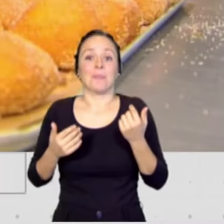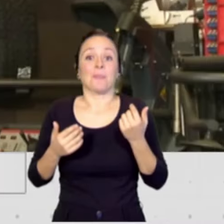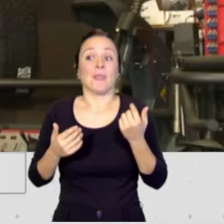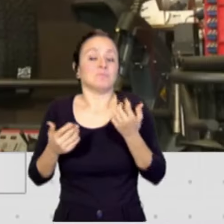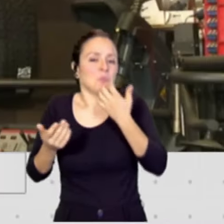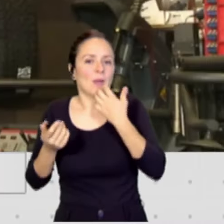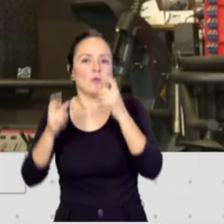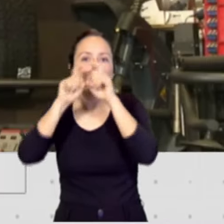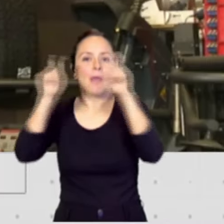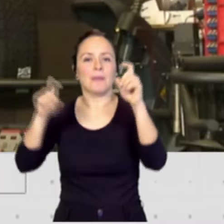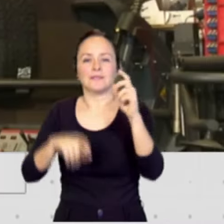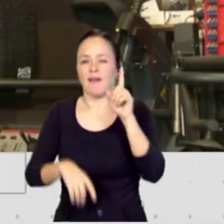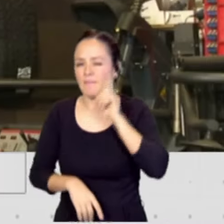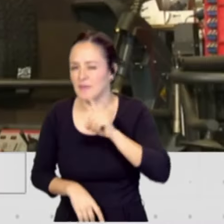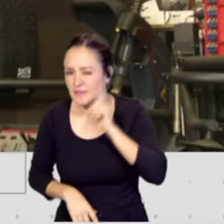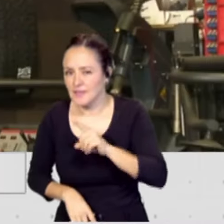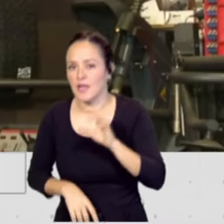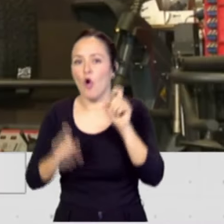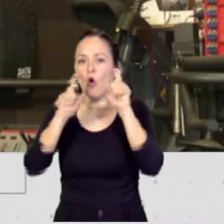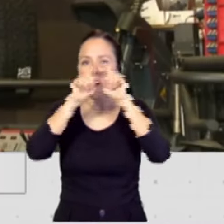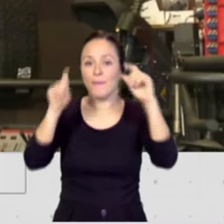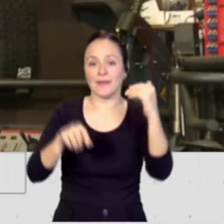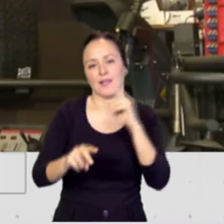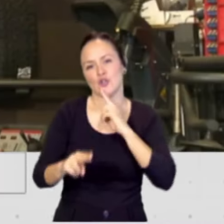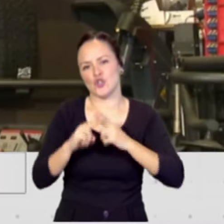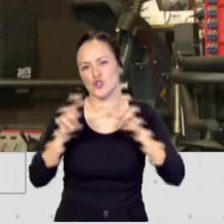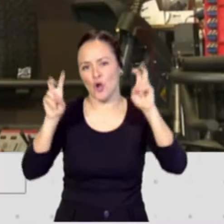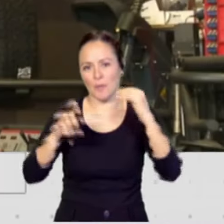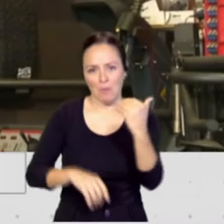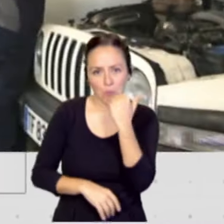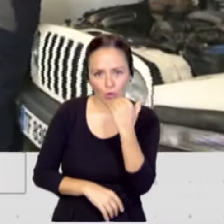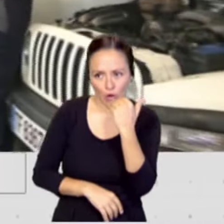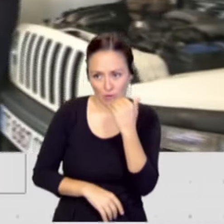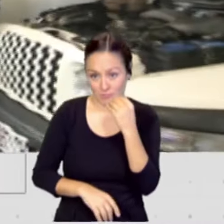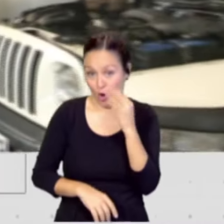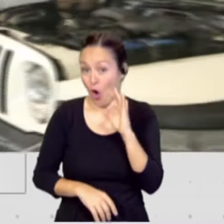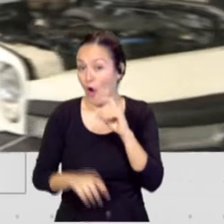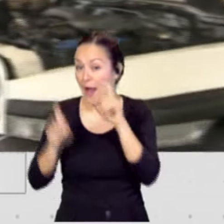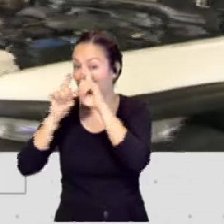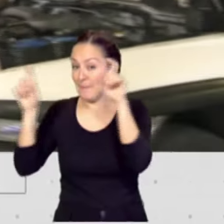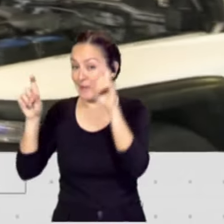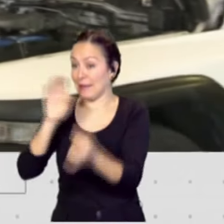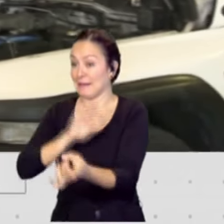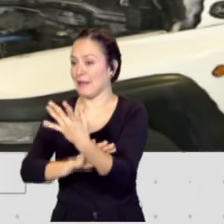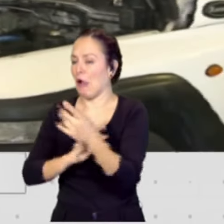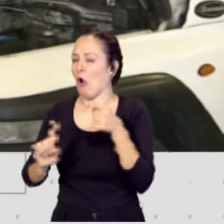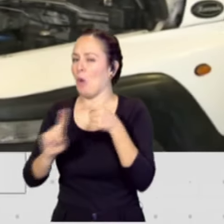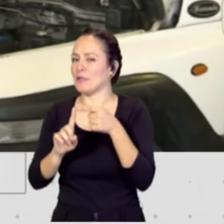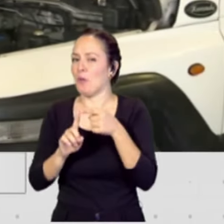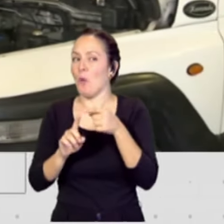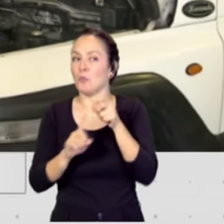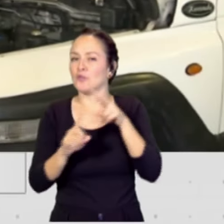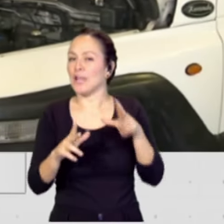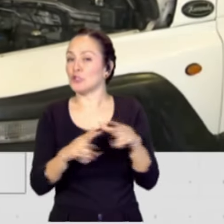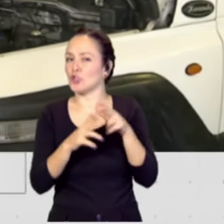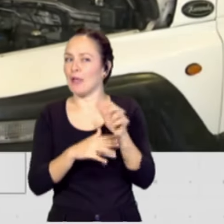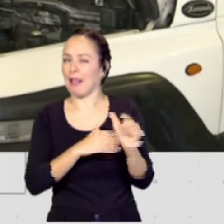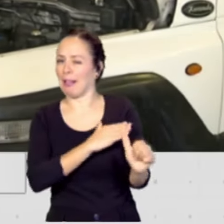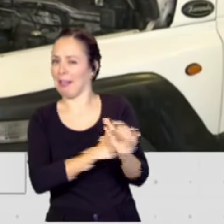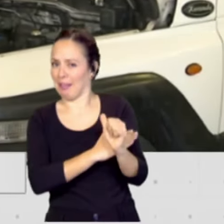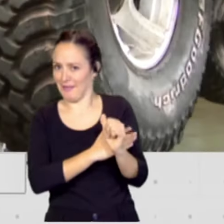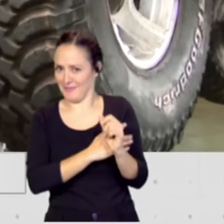ficticias las empresas buzón o la creación de empresas con el único objetivo de defraudar al asos social o el más clásico